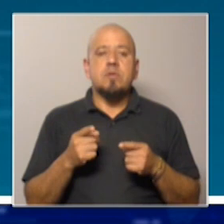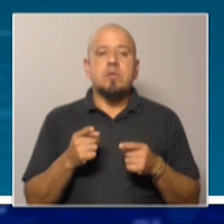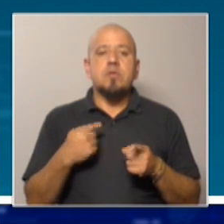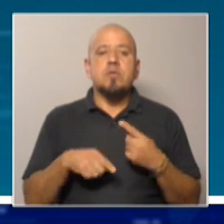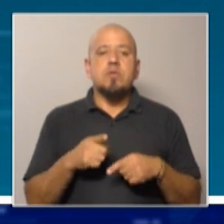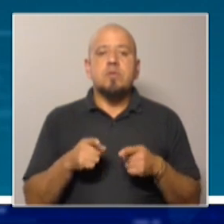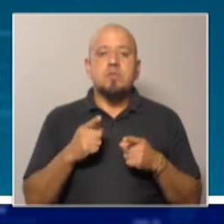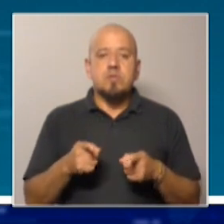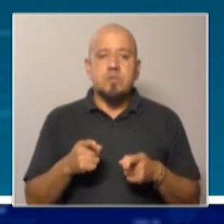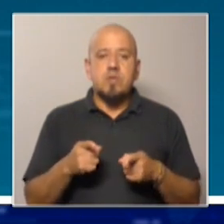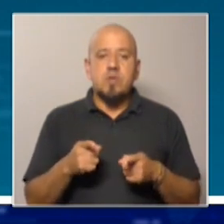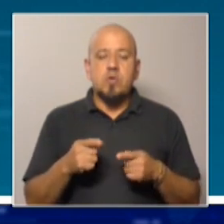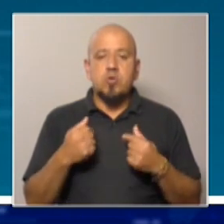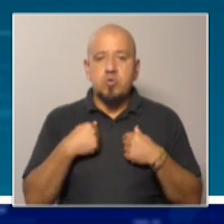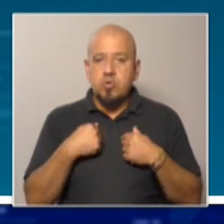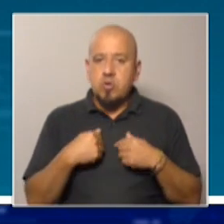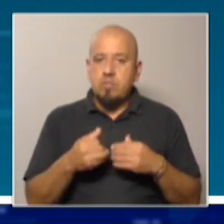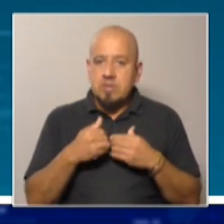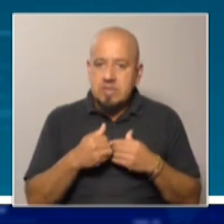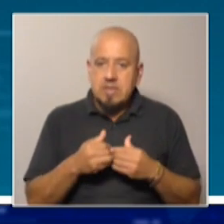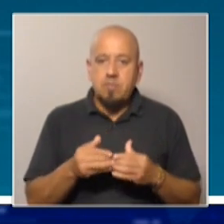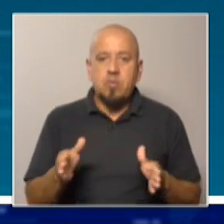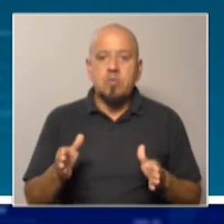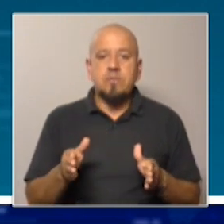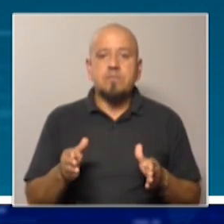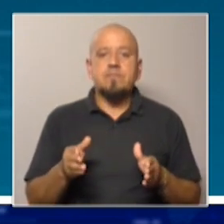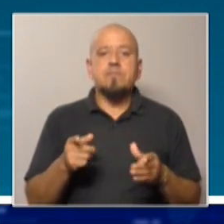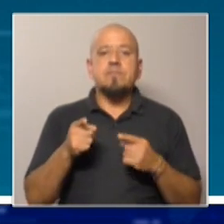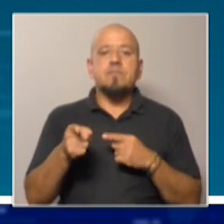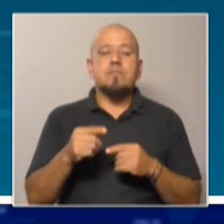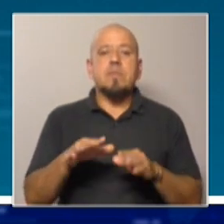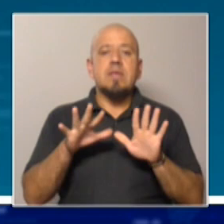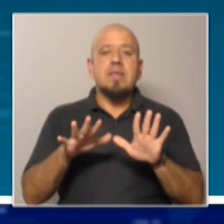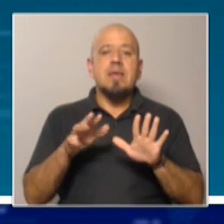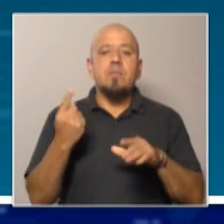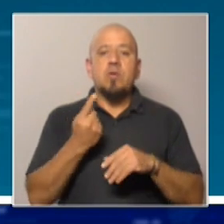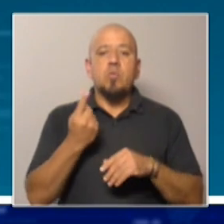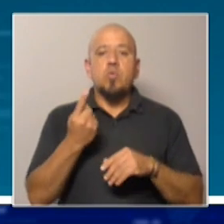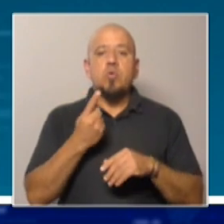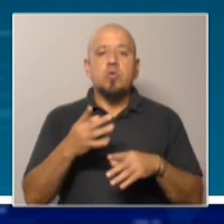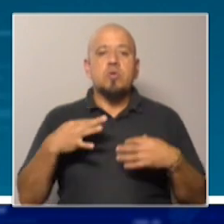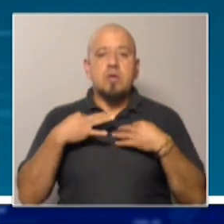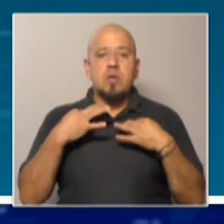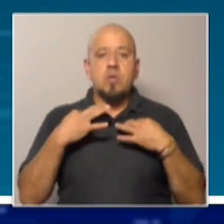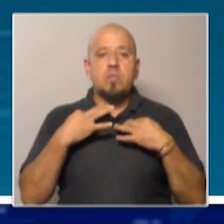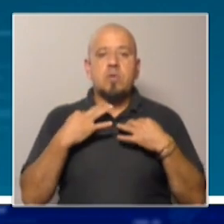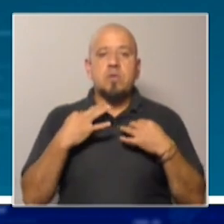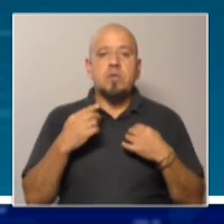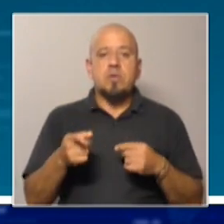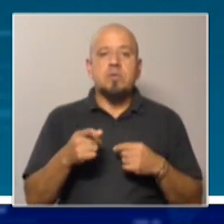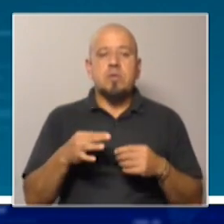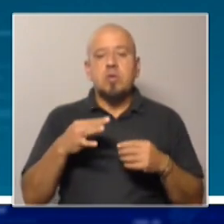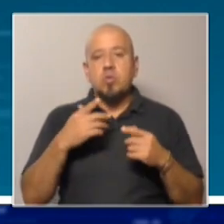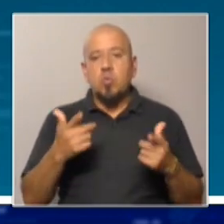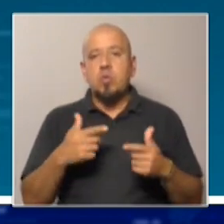que inicialmente nosotros empezábamos con una vestimenta que nos llevaba alrededor de 10 minutos vestirnos, todas las capas de